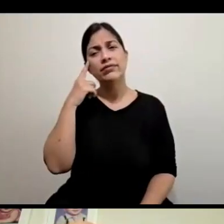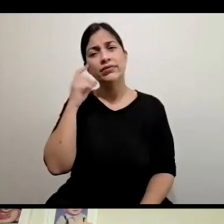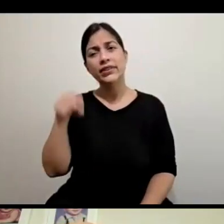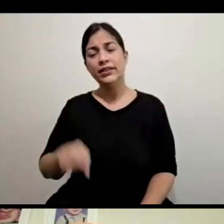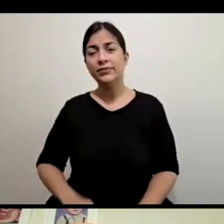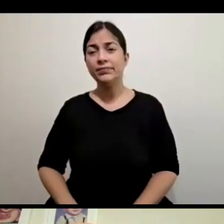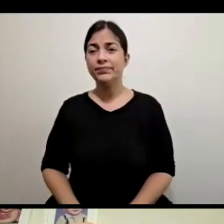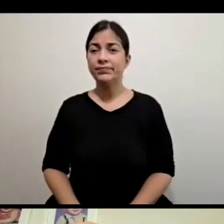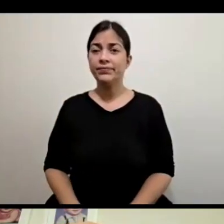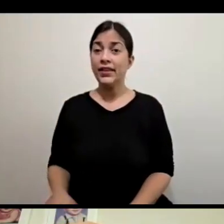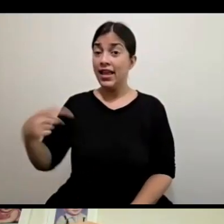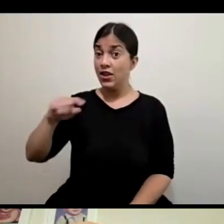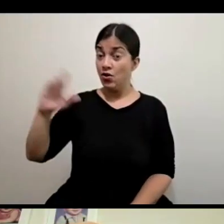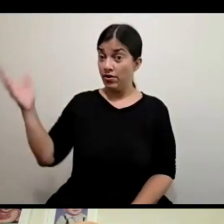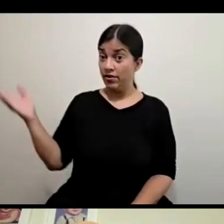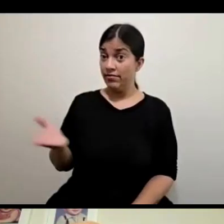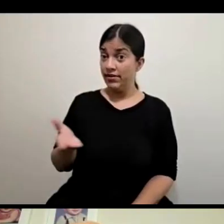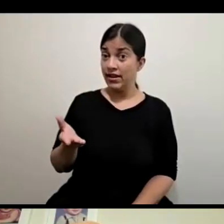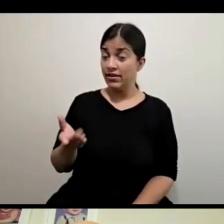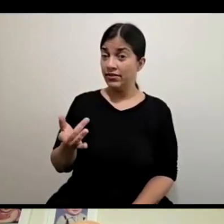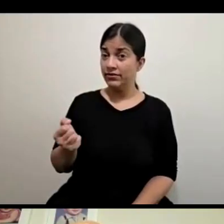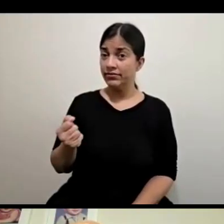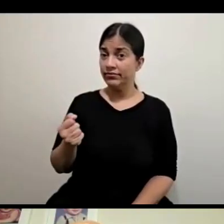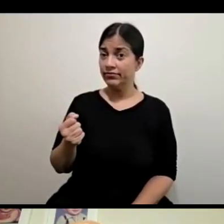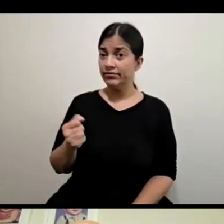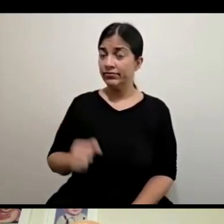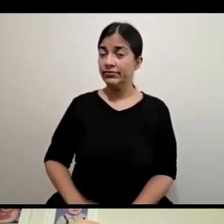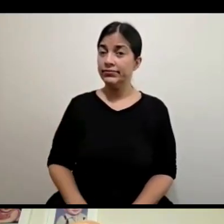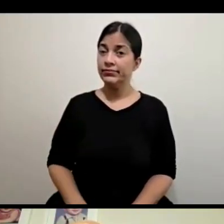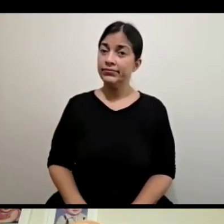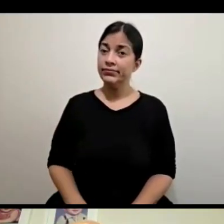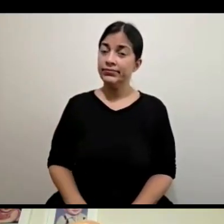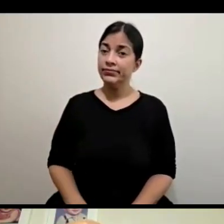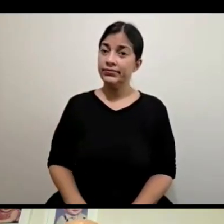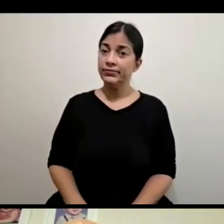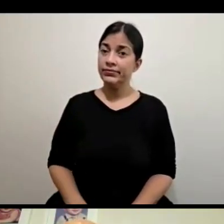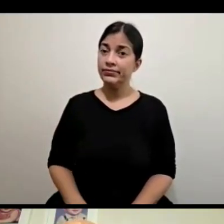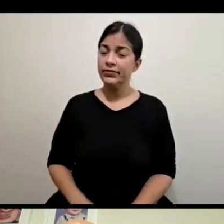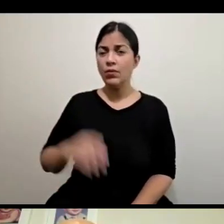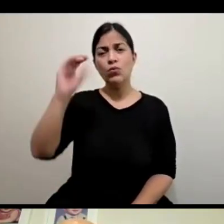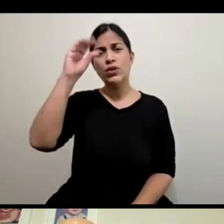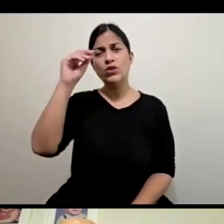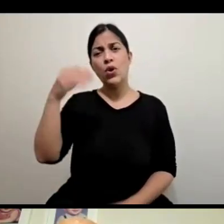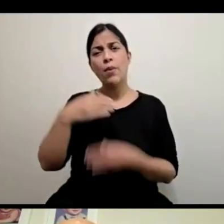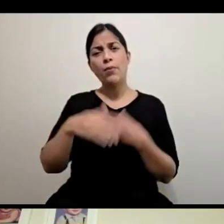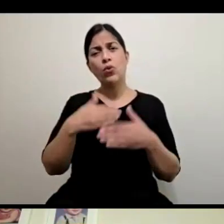Que ellos invitaron, cuando estaba aquel muchacho de productor, Carlos